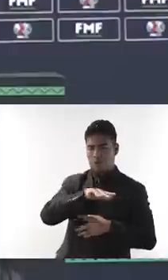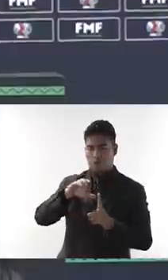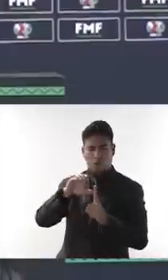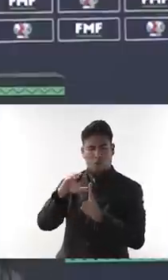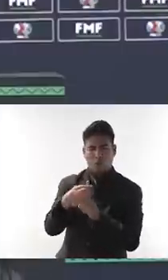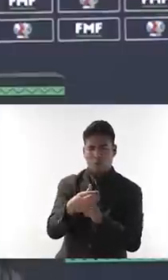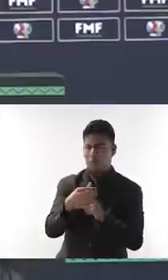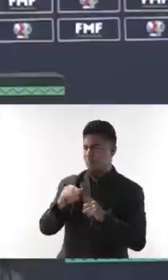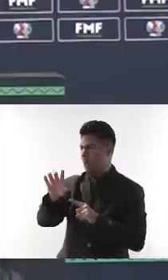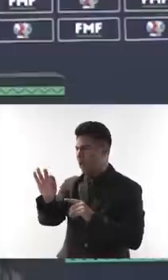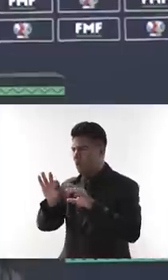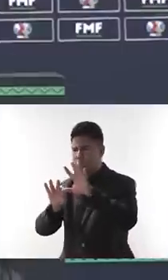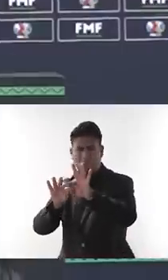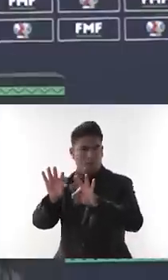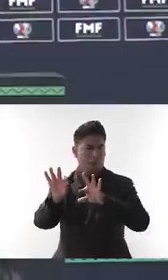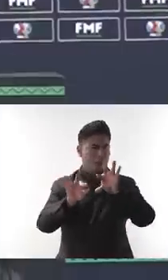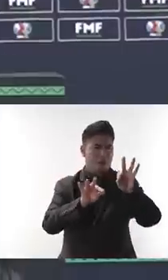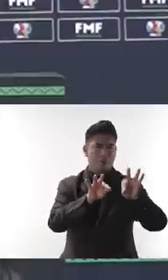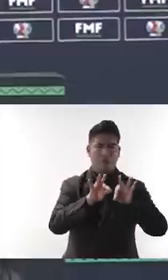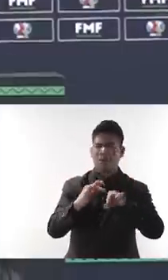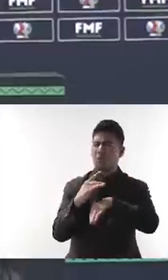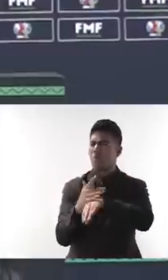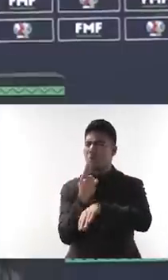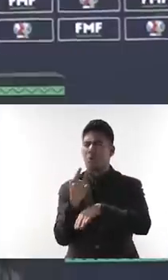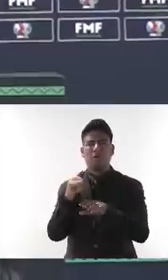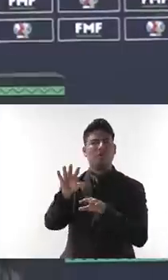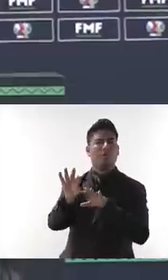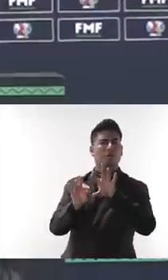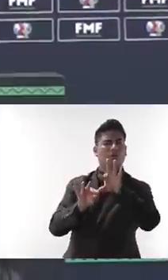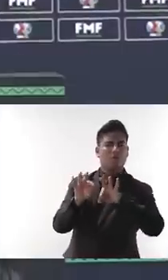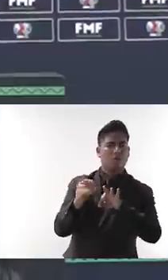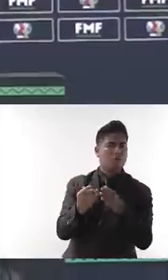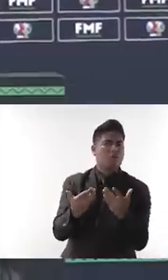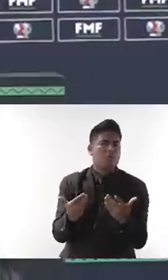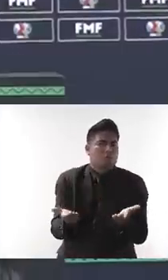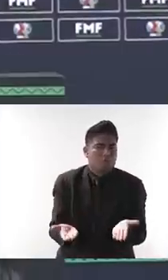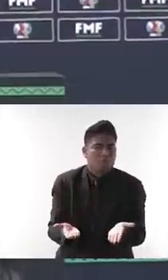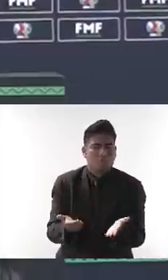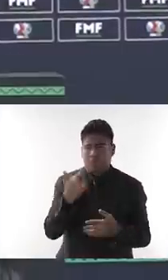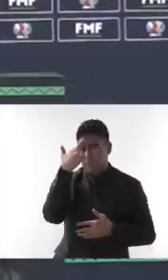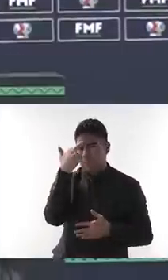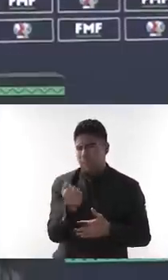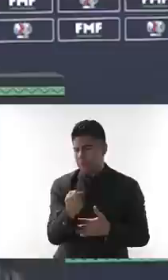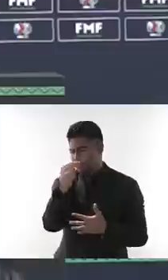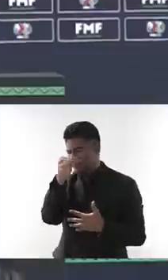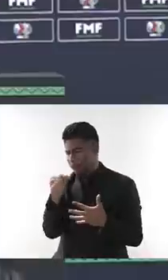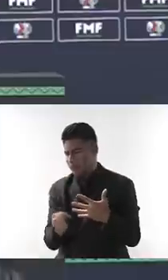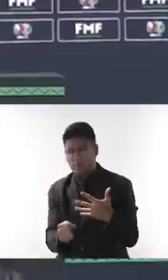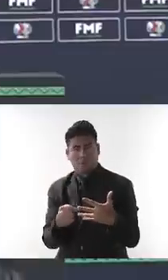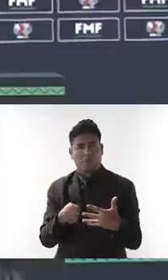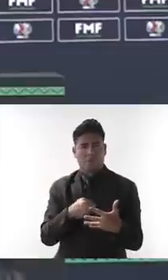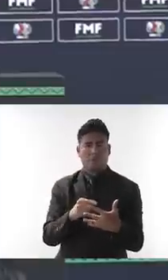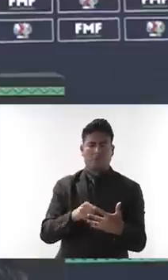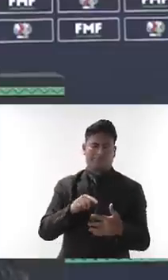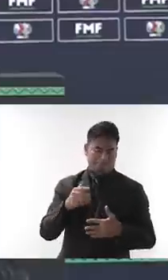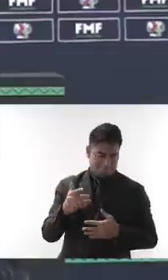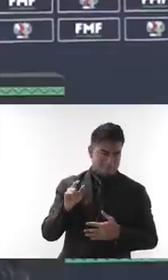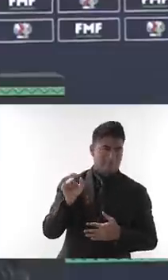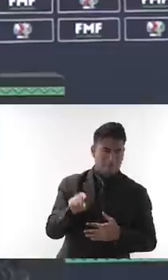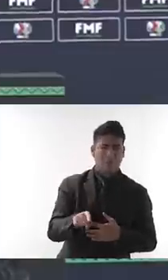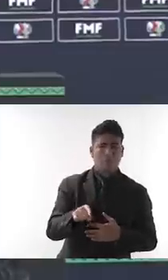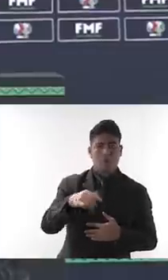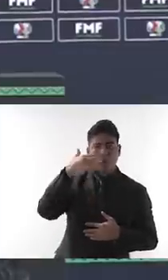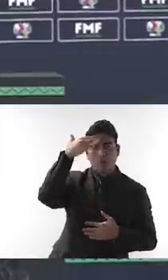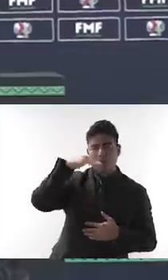por qué fueron estos los elegidos, si nos puede confirmar. Y la segunda, intuyendo que no vislumbra un